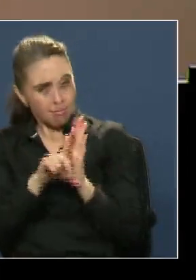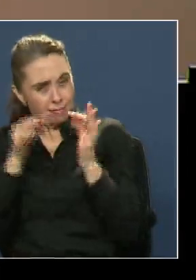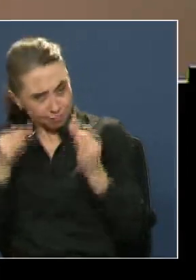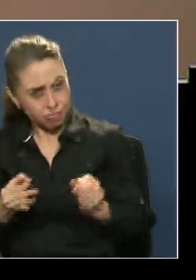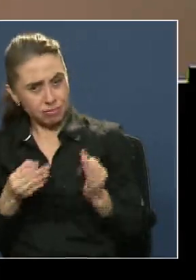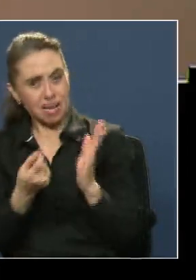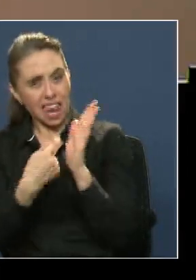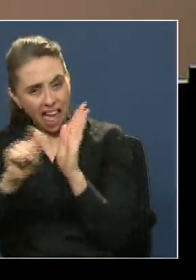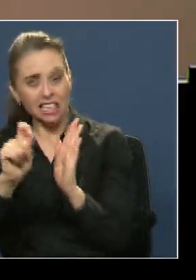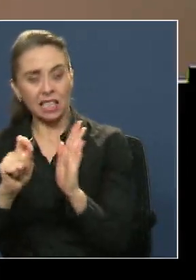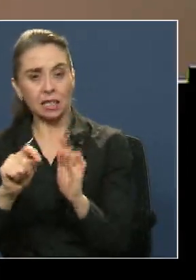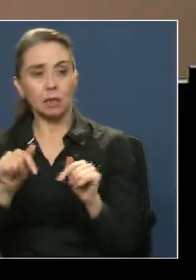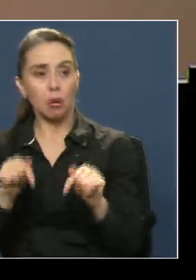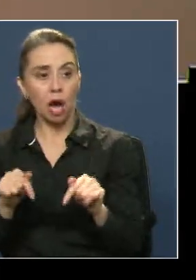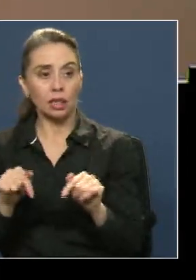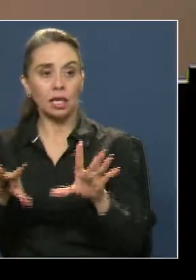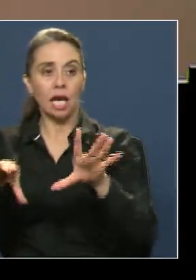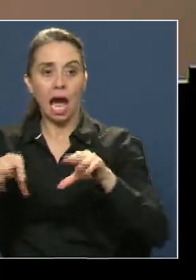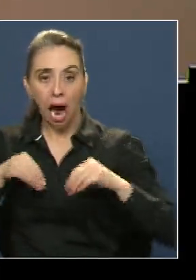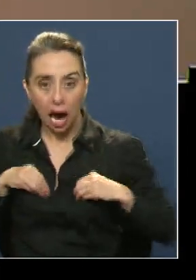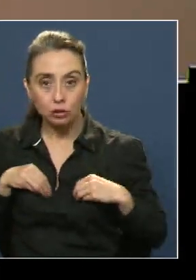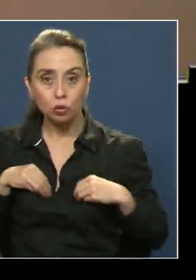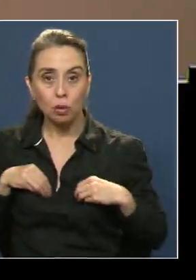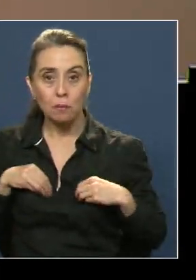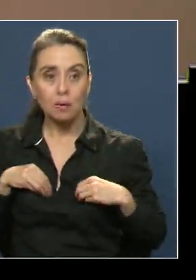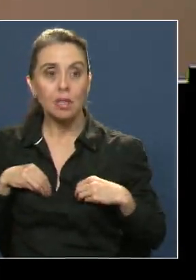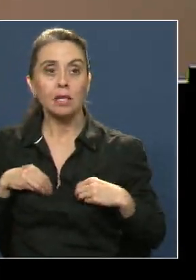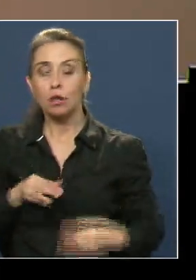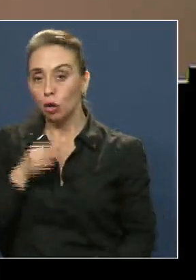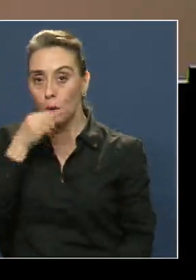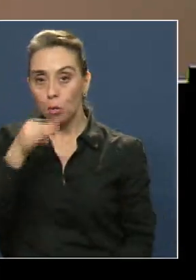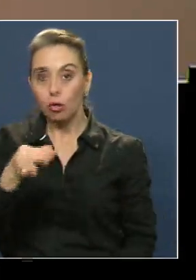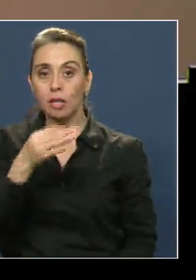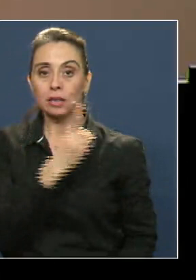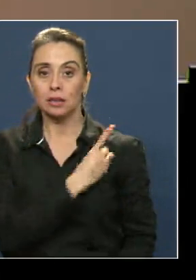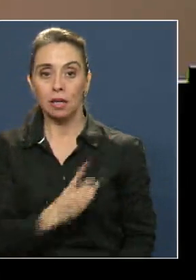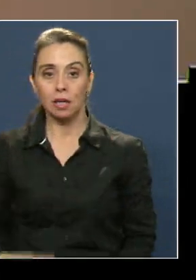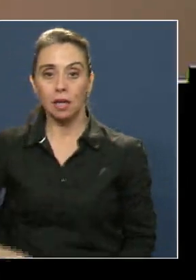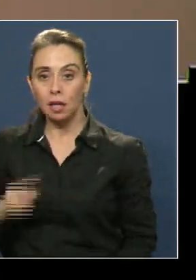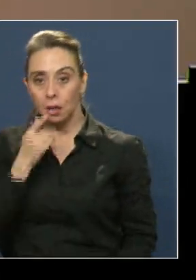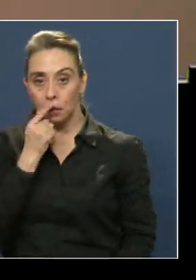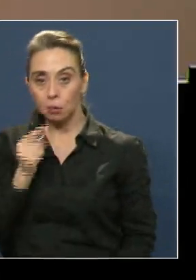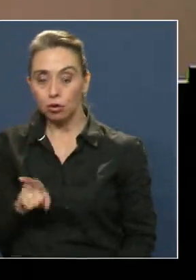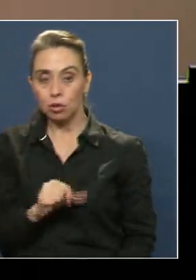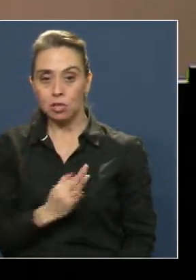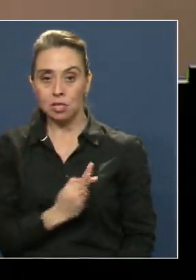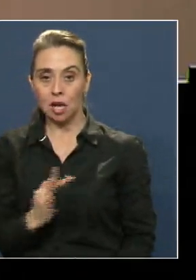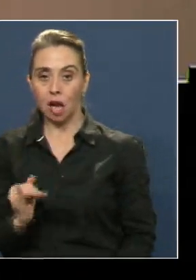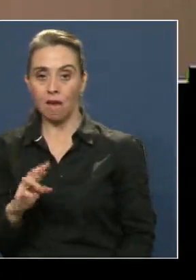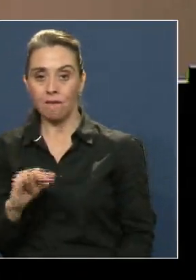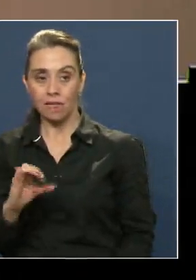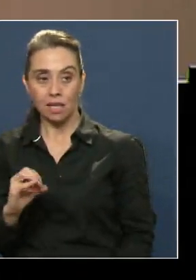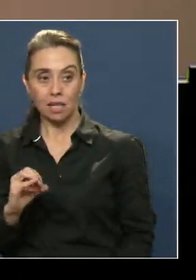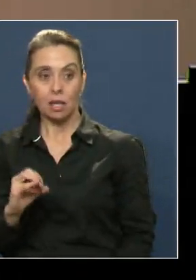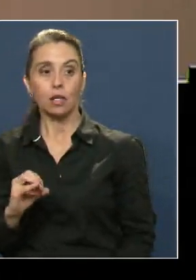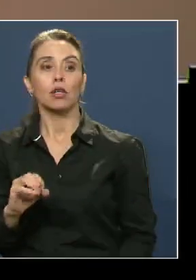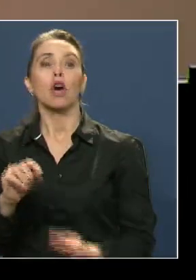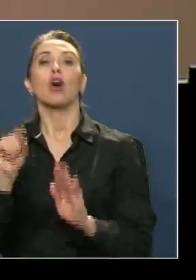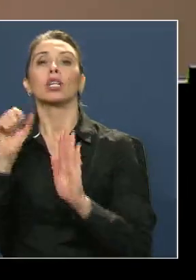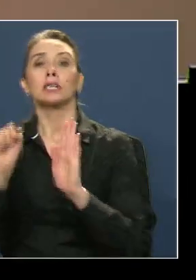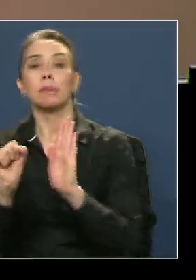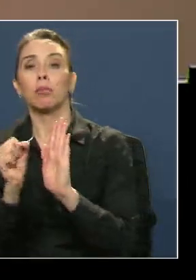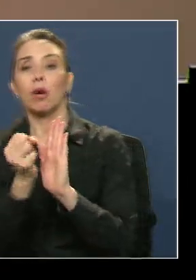posición hoy día asumir que efectivamente, como lo plantea el diputado Zafirio, la